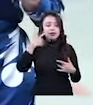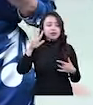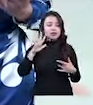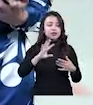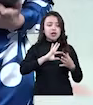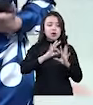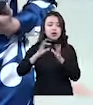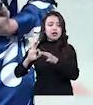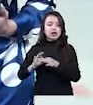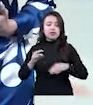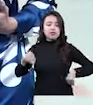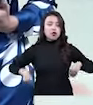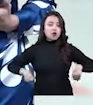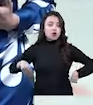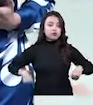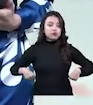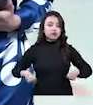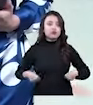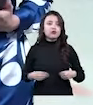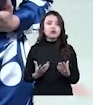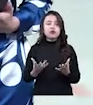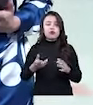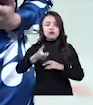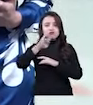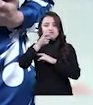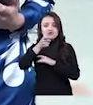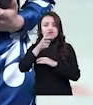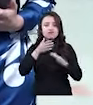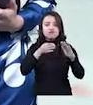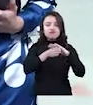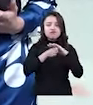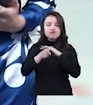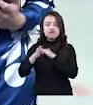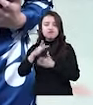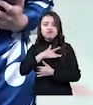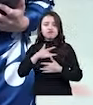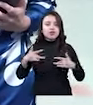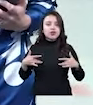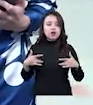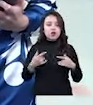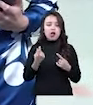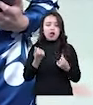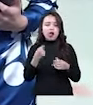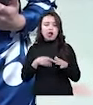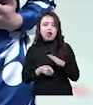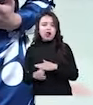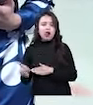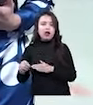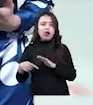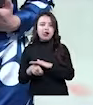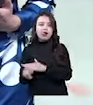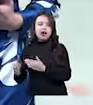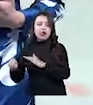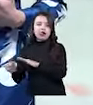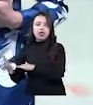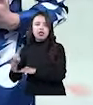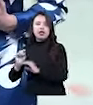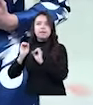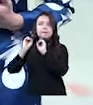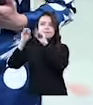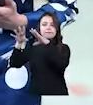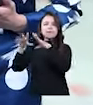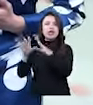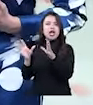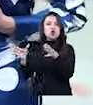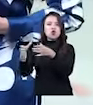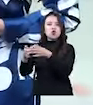red de corrupción con los interventores de las EPS y los recursos se estarían enviando a paraísos fiscales.